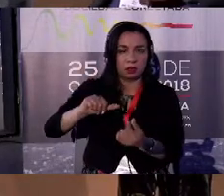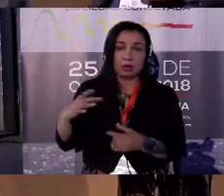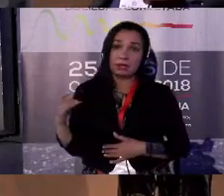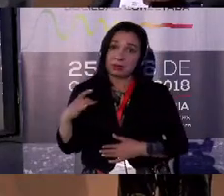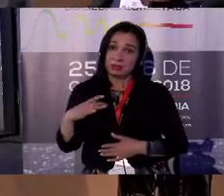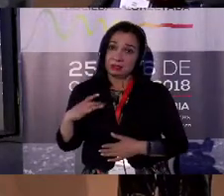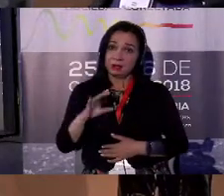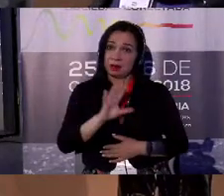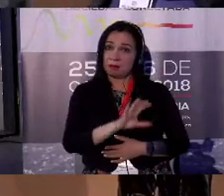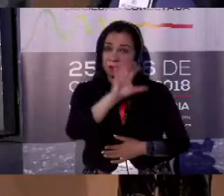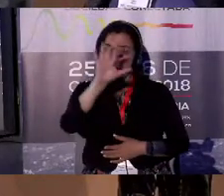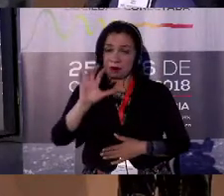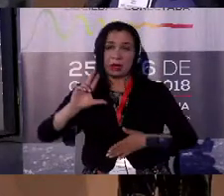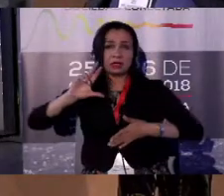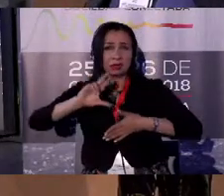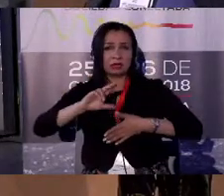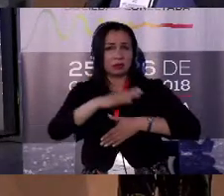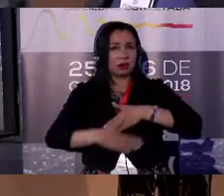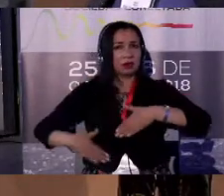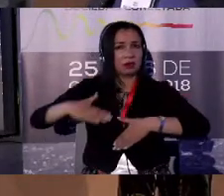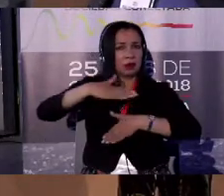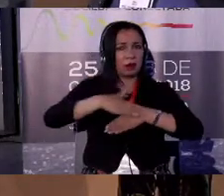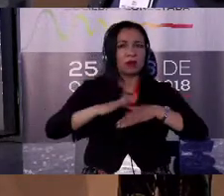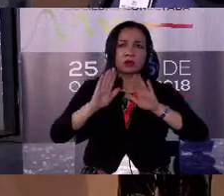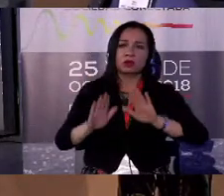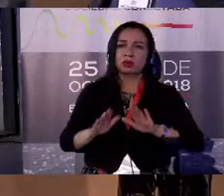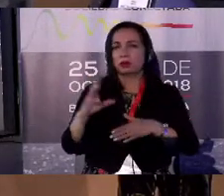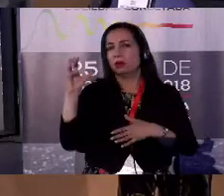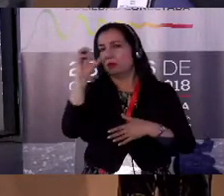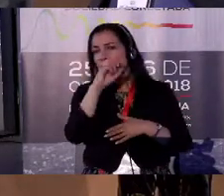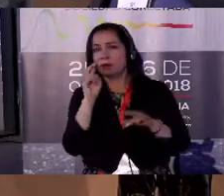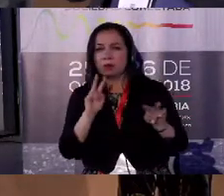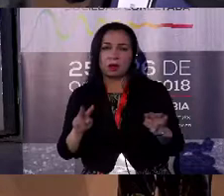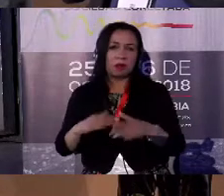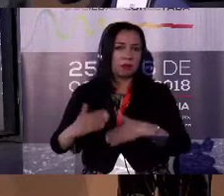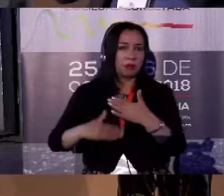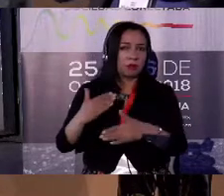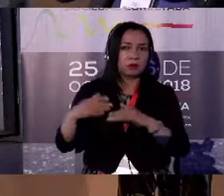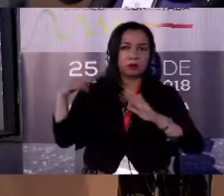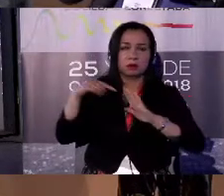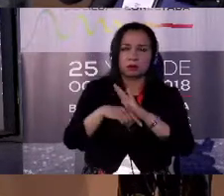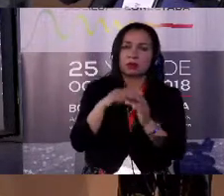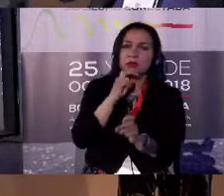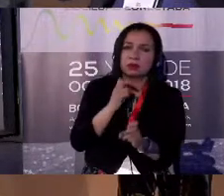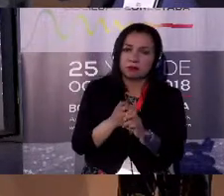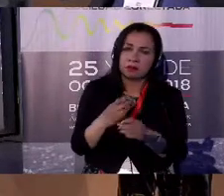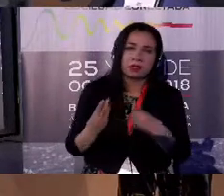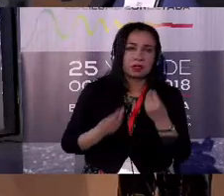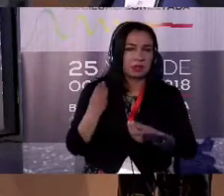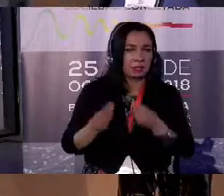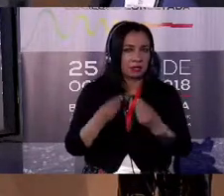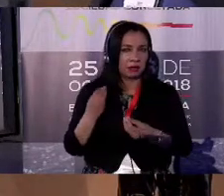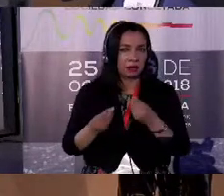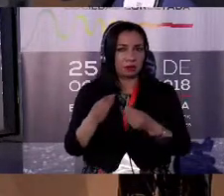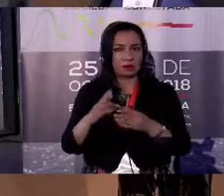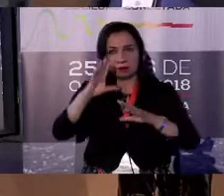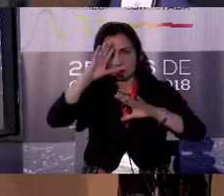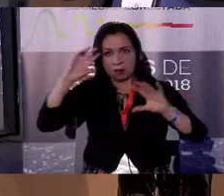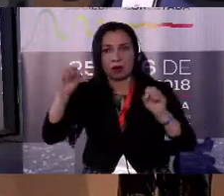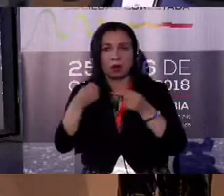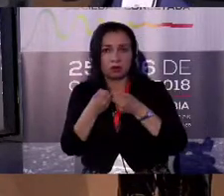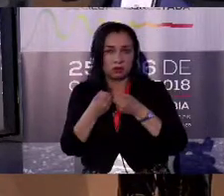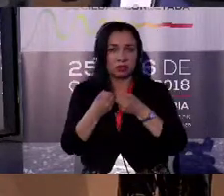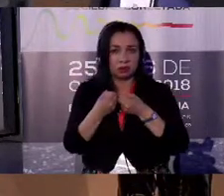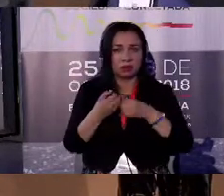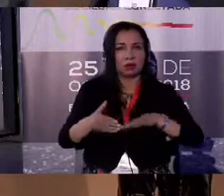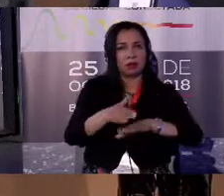otros países de la región, justamente hemos vivido, hemos enfrentado procesos complejos en los cuales las concesiones